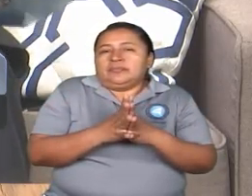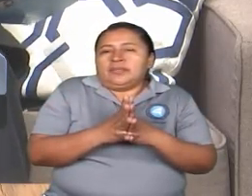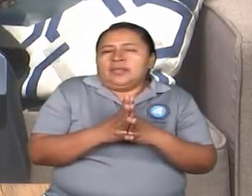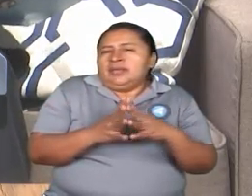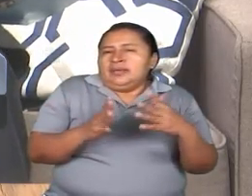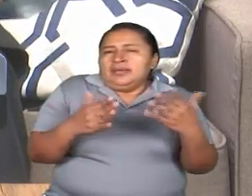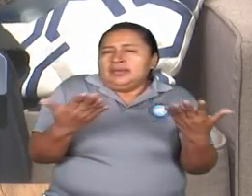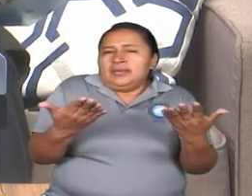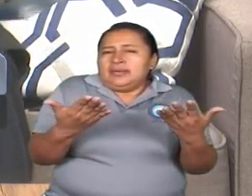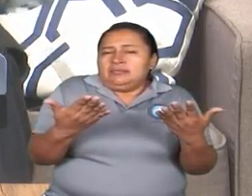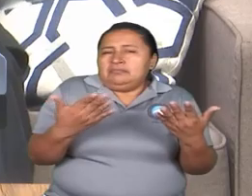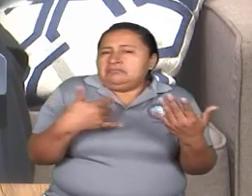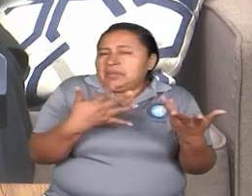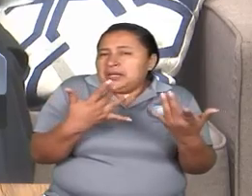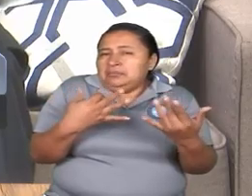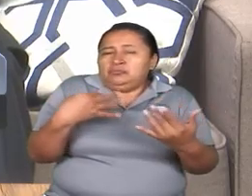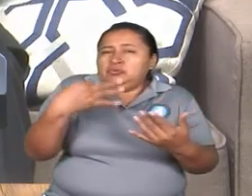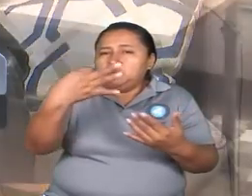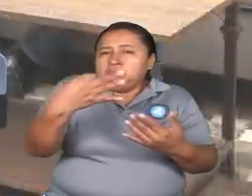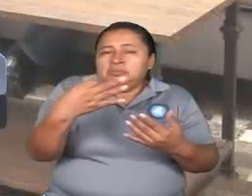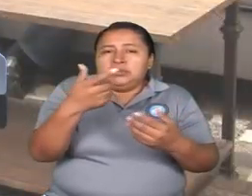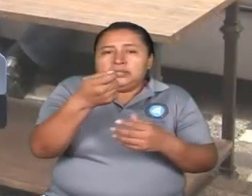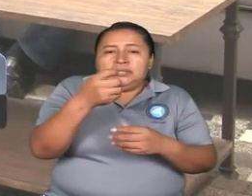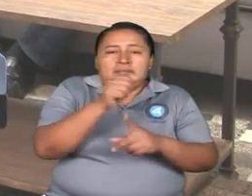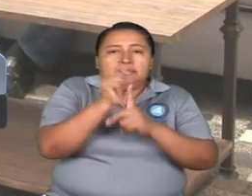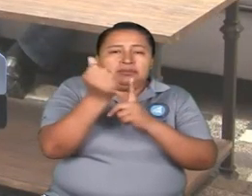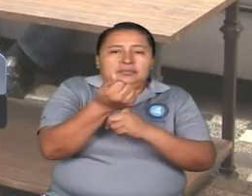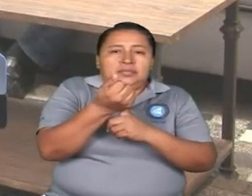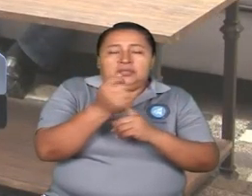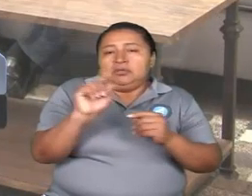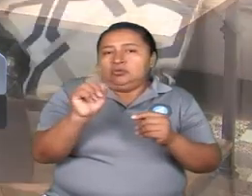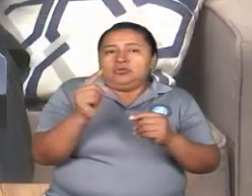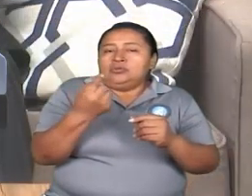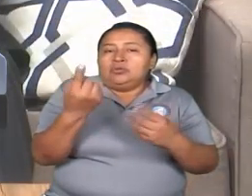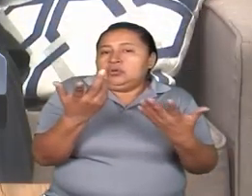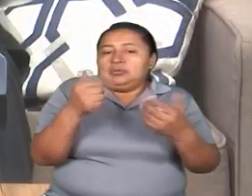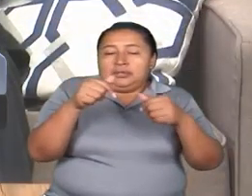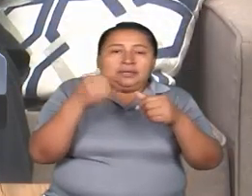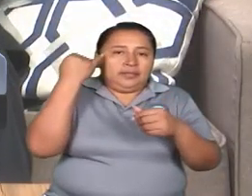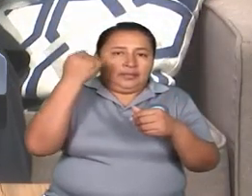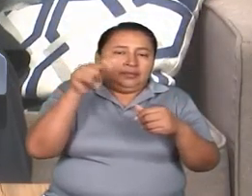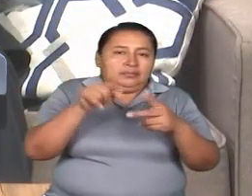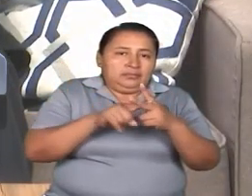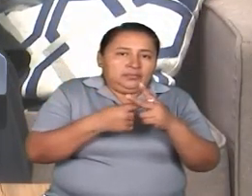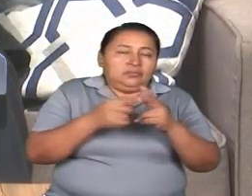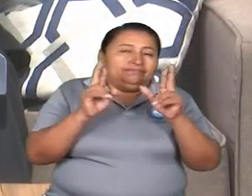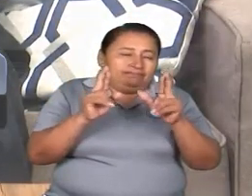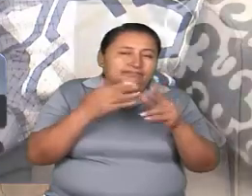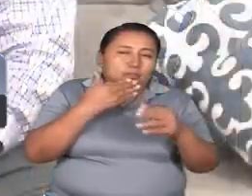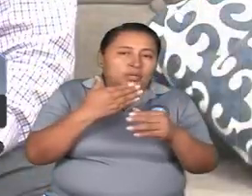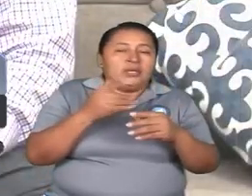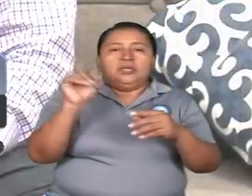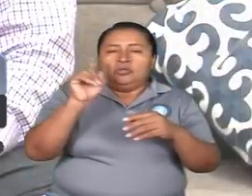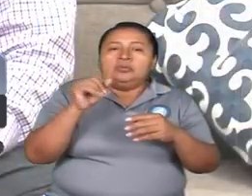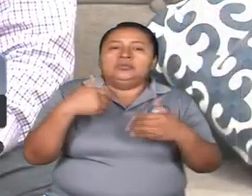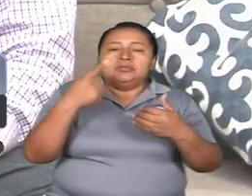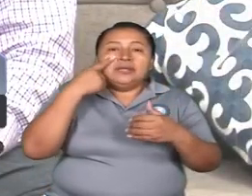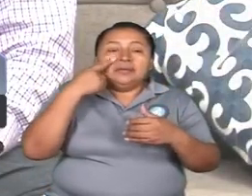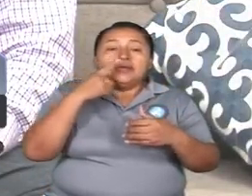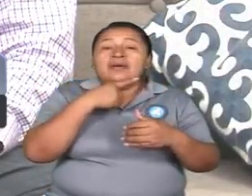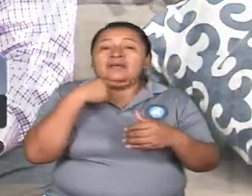¿qué depara para el canal parlamentario? Y no solo hago este planteamiento a partir de buenos deseos, sino también de